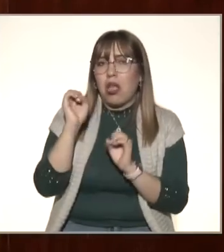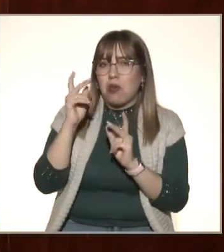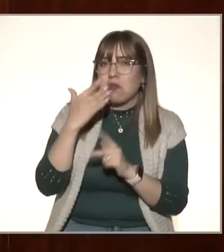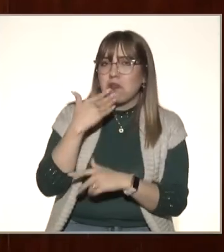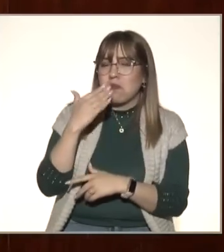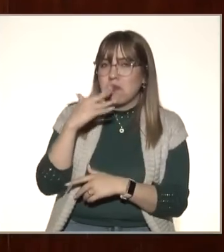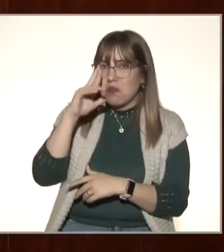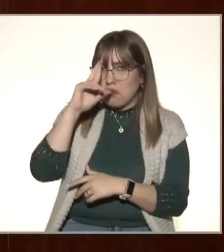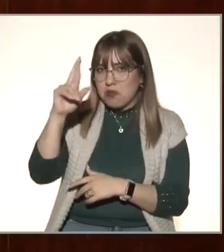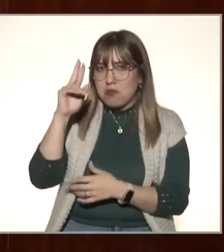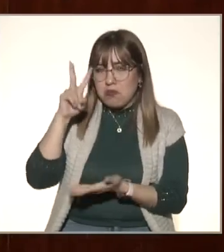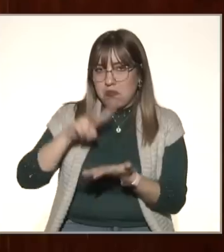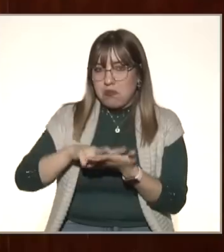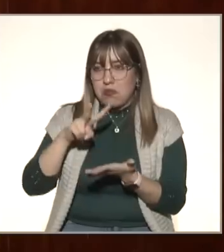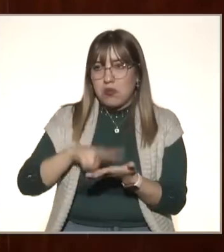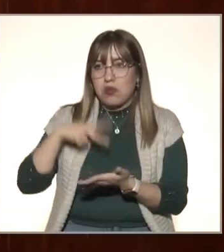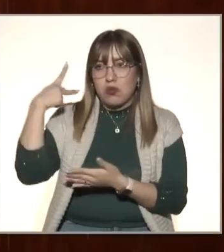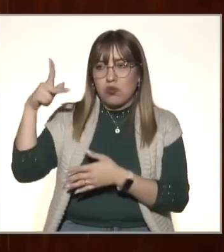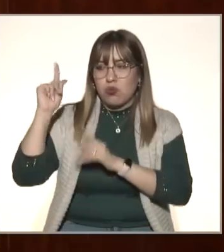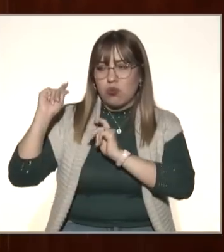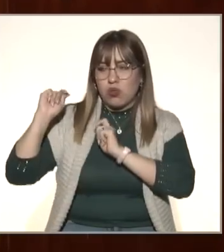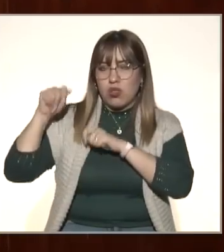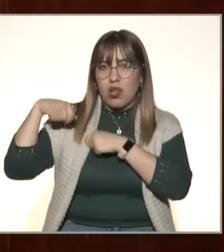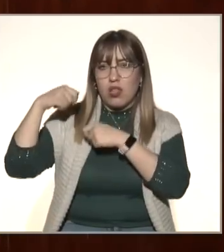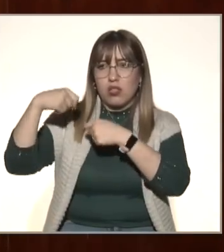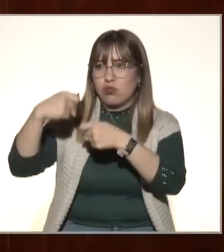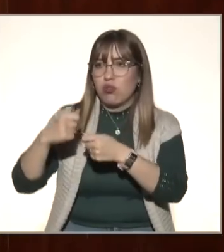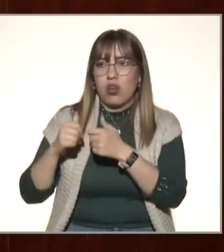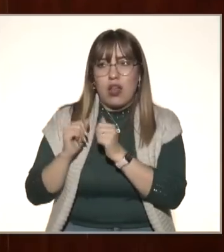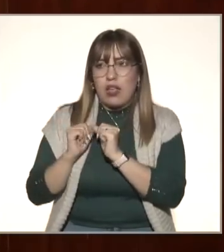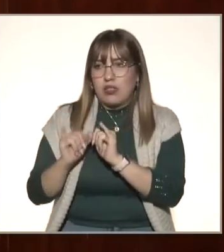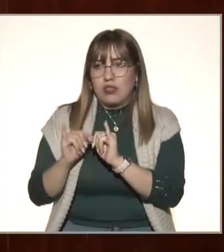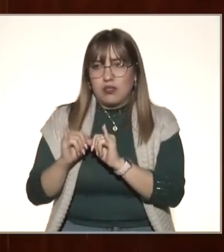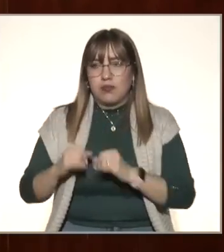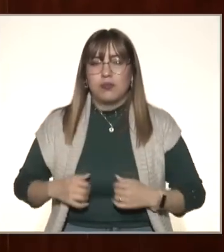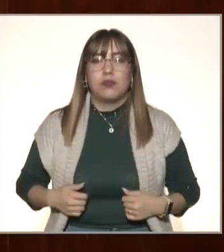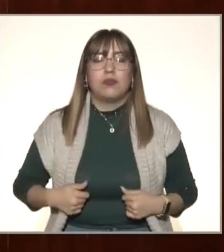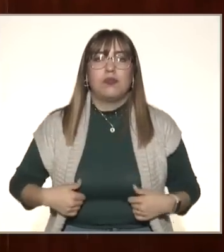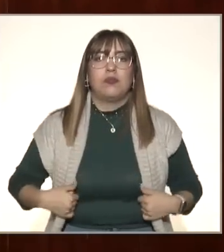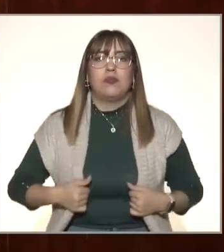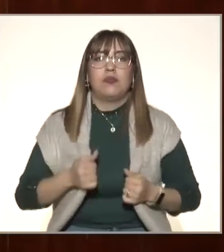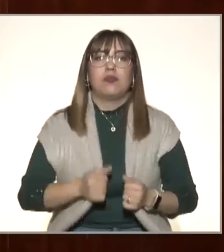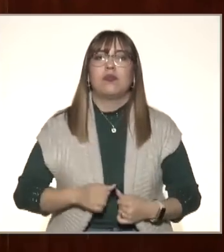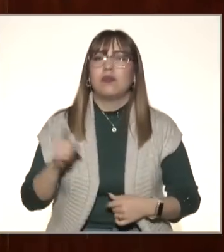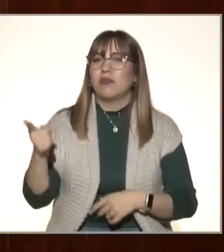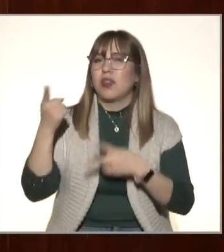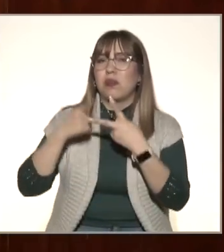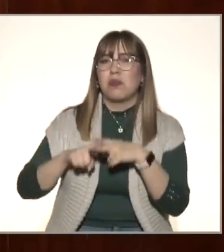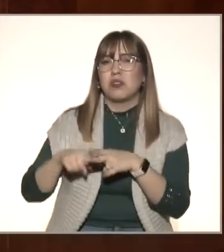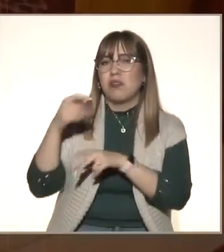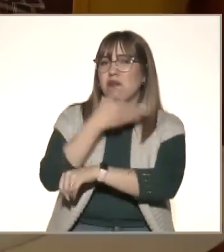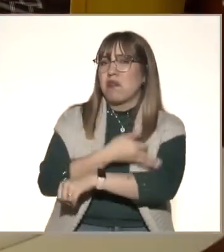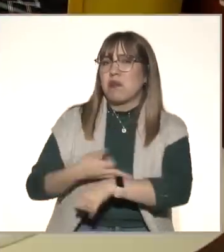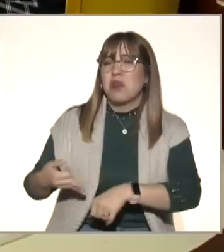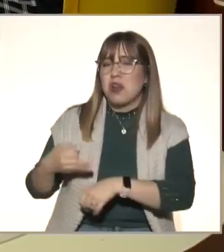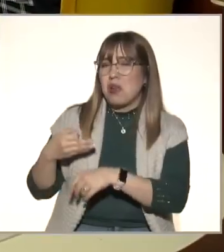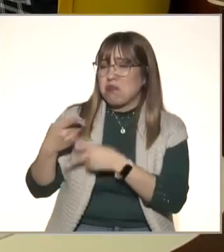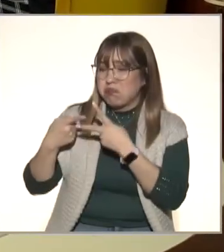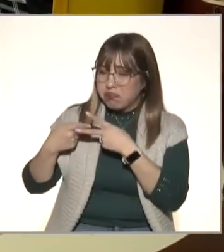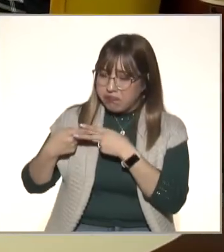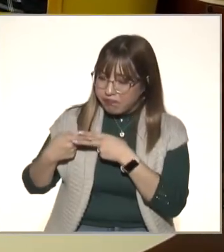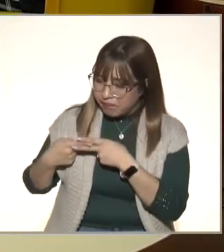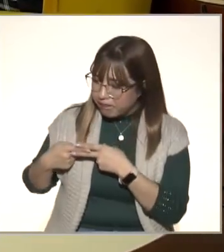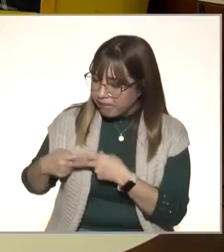¿no? Para ellos, por sus tradiciones, y lo comentaba Blanca, ¿no? O sea, ya viene de la familia, etcétera, ¿no? Como